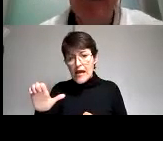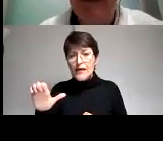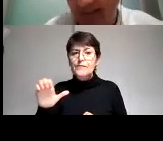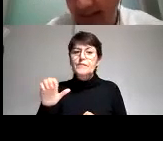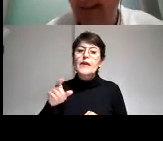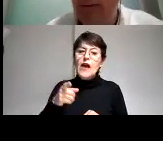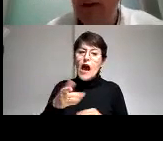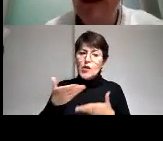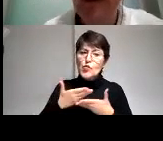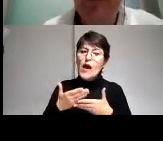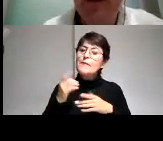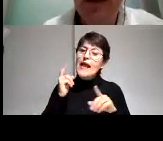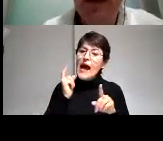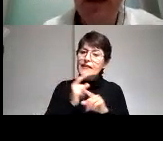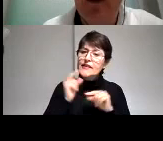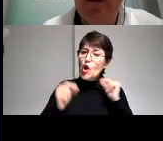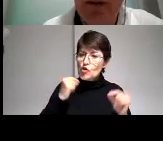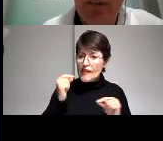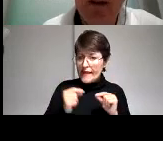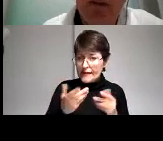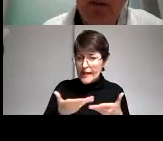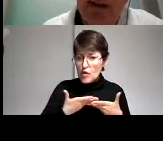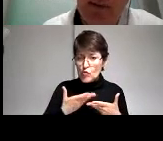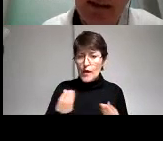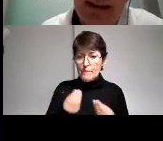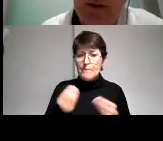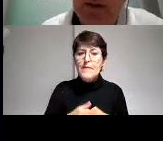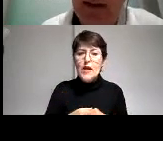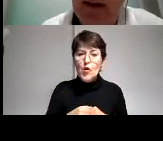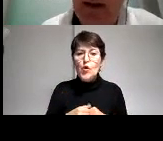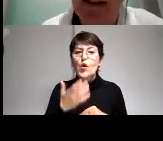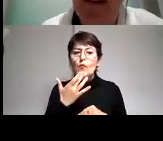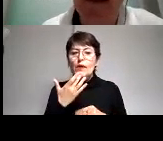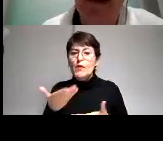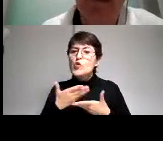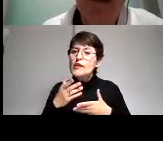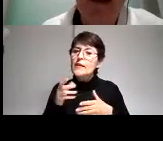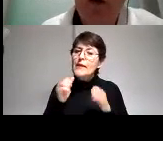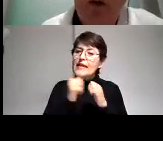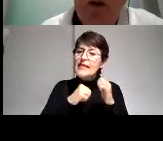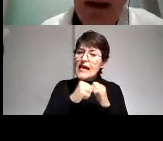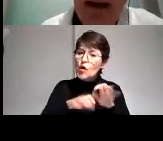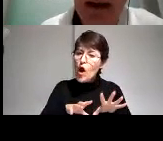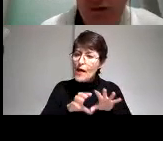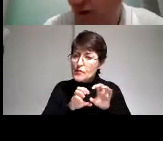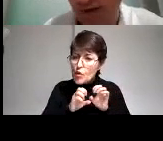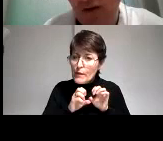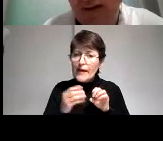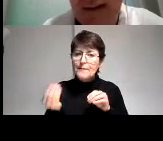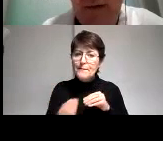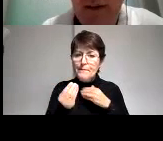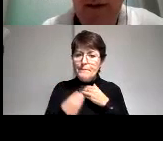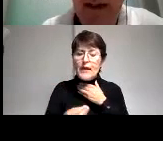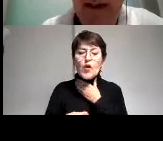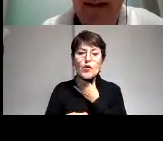E. La C tiene atribuida alguna función más, como por ejemplo aumentar la absorción de hierro a nivel intestinal, o es un cofactor